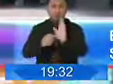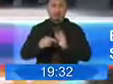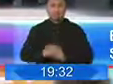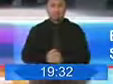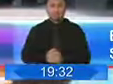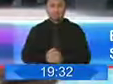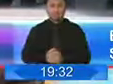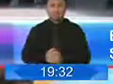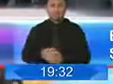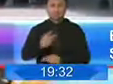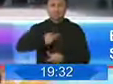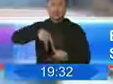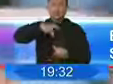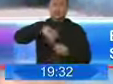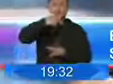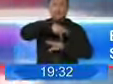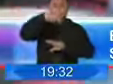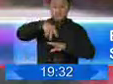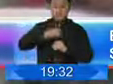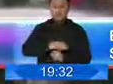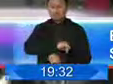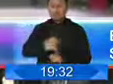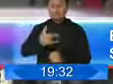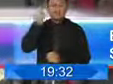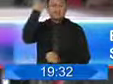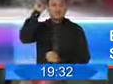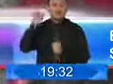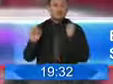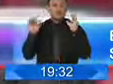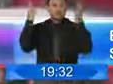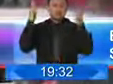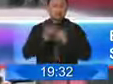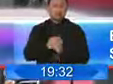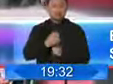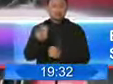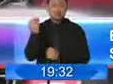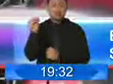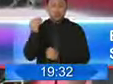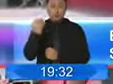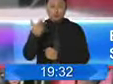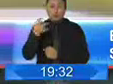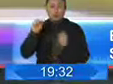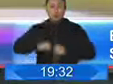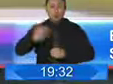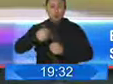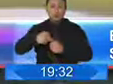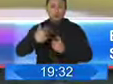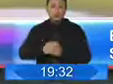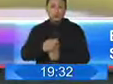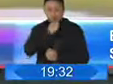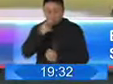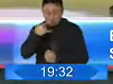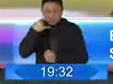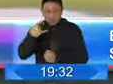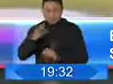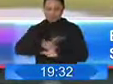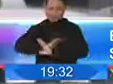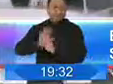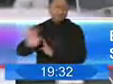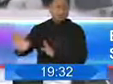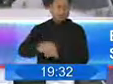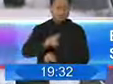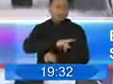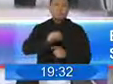gobierno provincial de Pichincha, la idea del festival es involucrar a los jóvenes con actividades sanas que los alejen de los malos hábitos y así